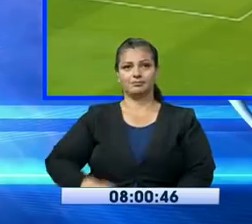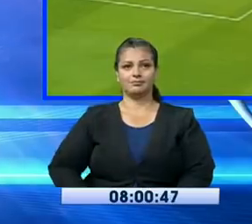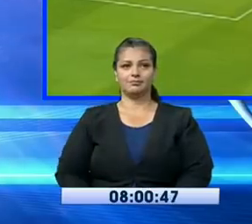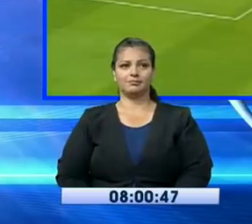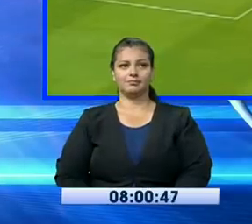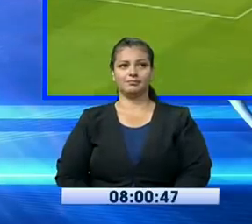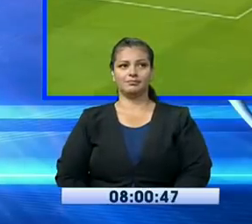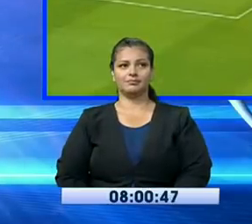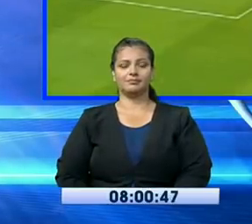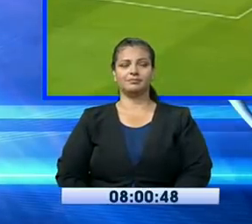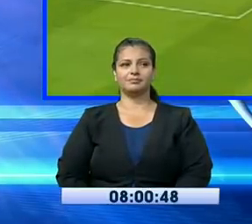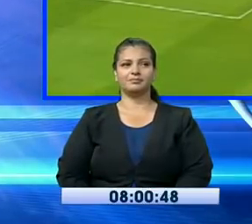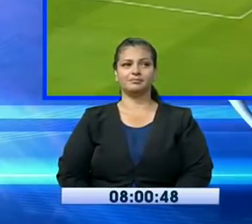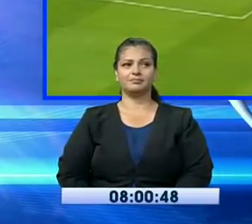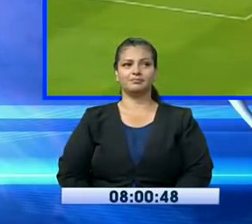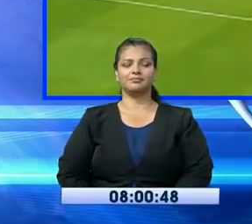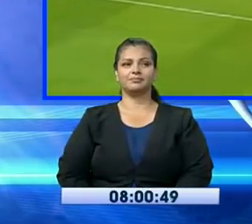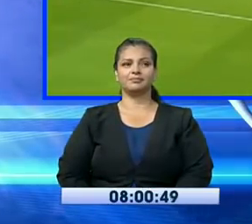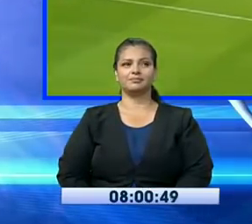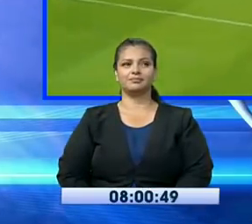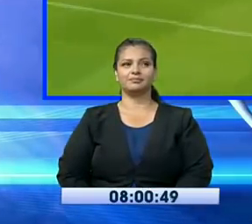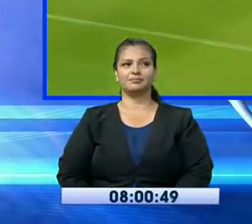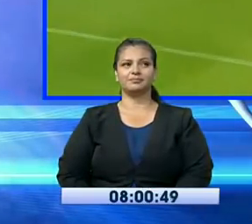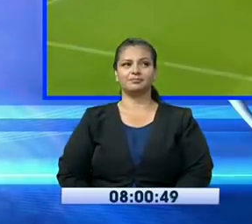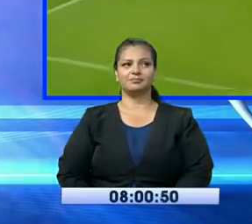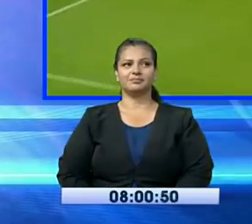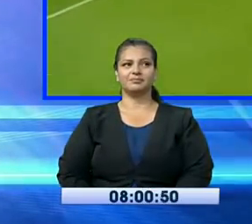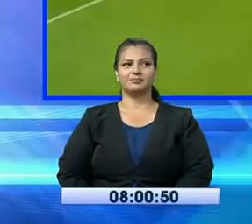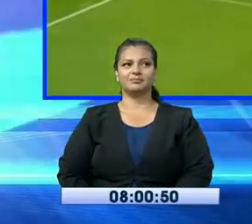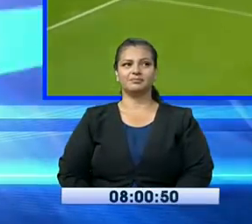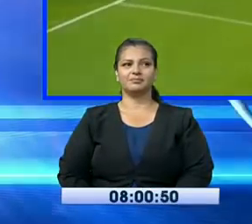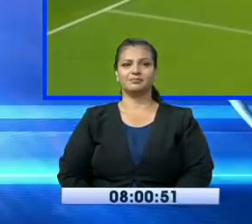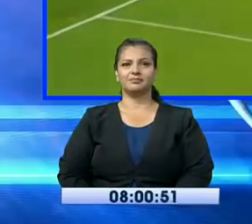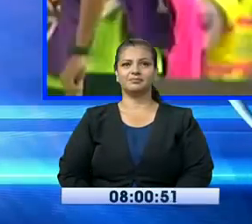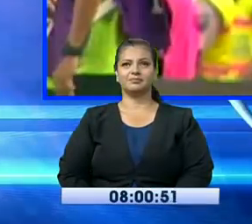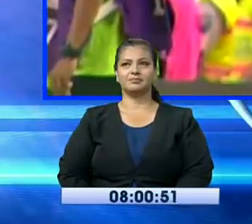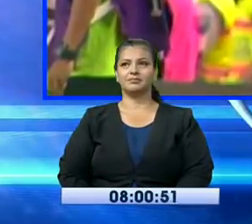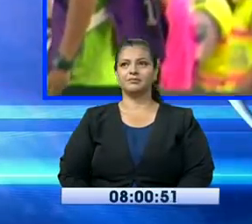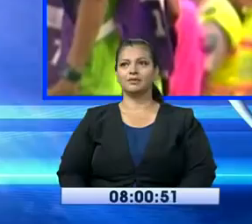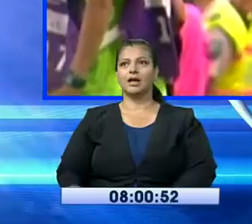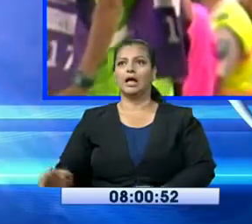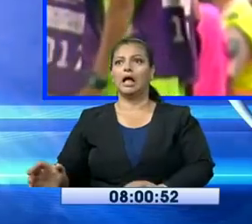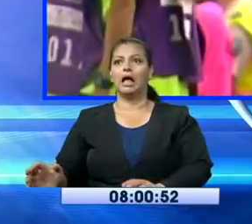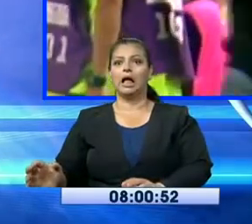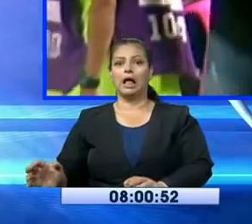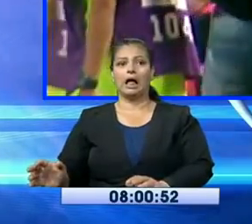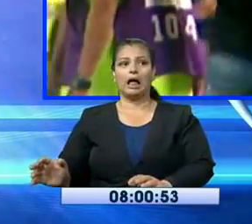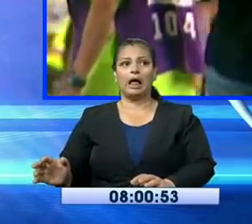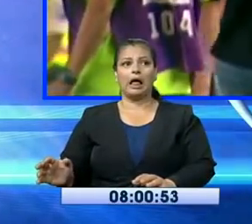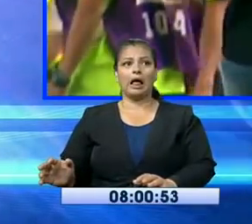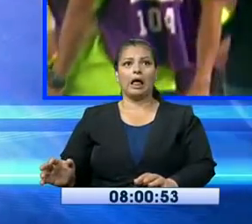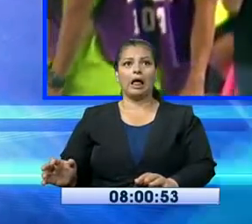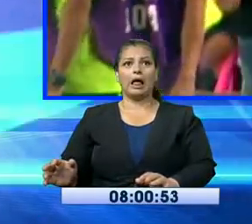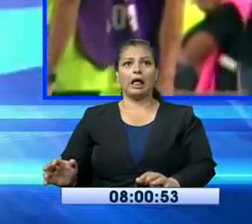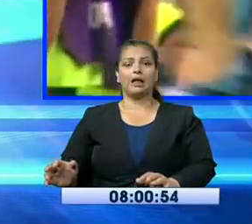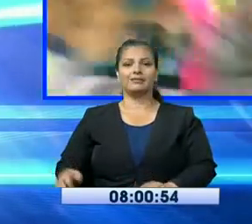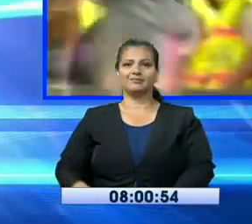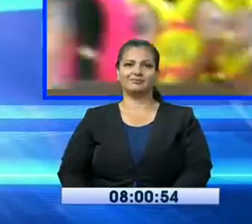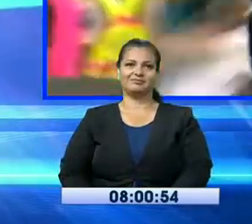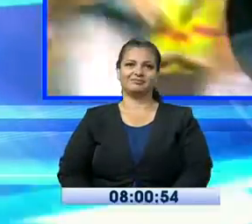por dónde va la pelota mientras la pelota no es barrera